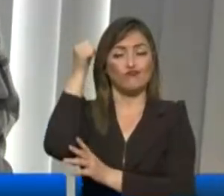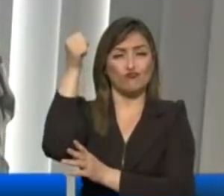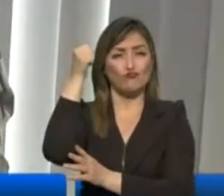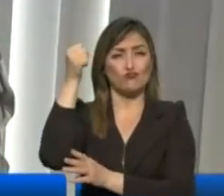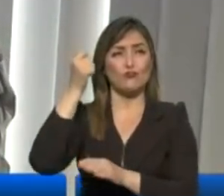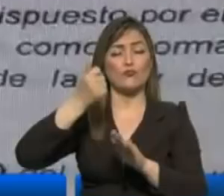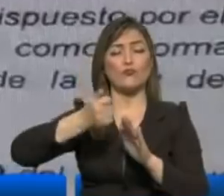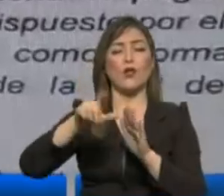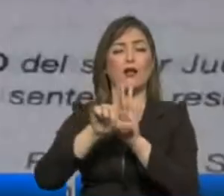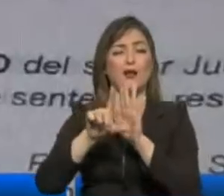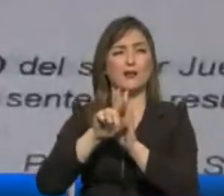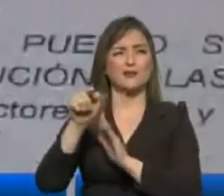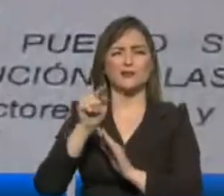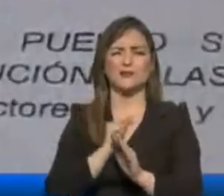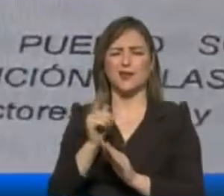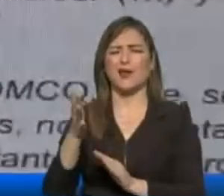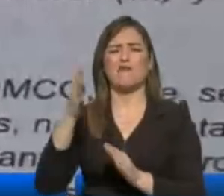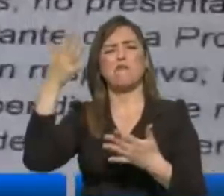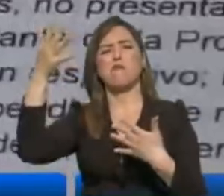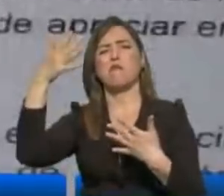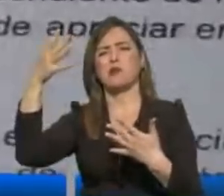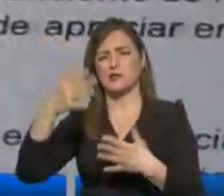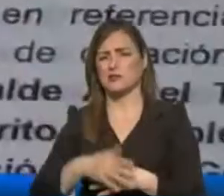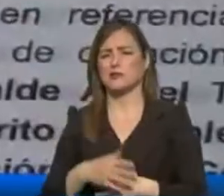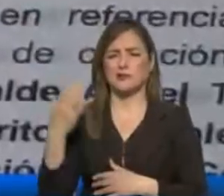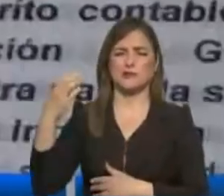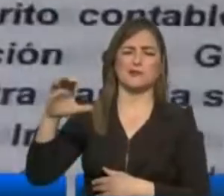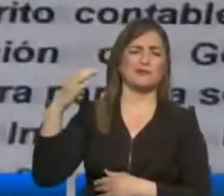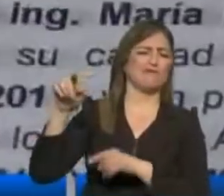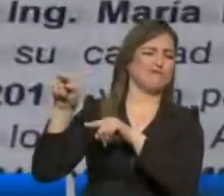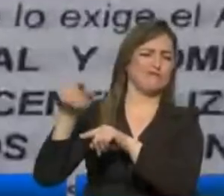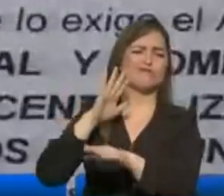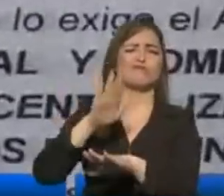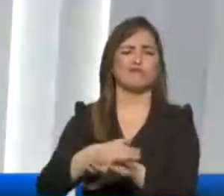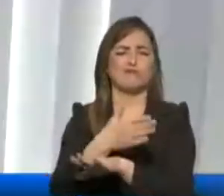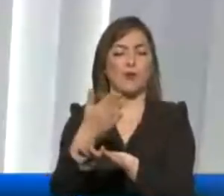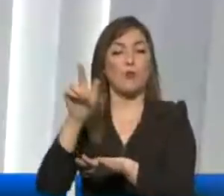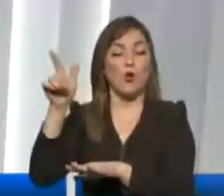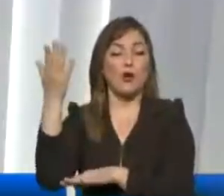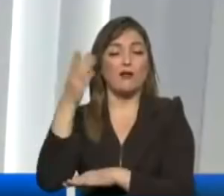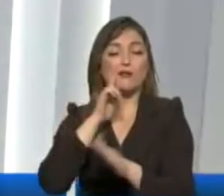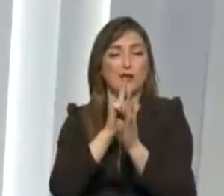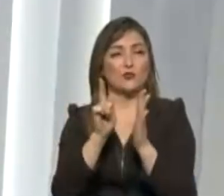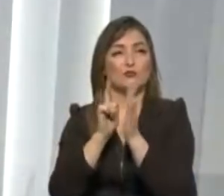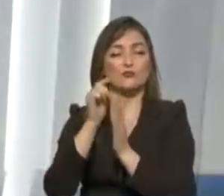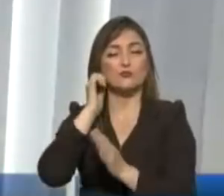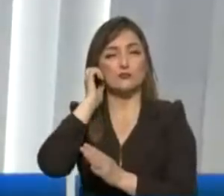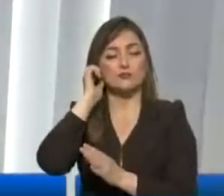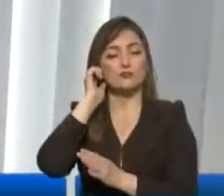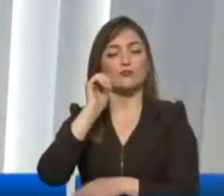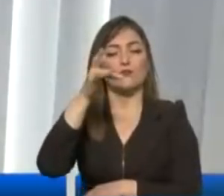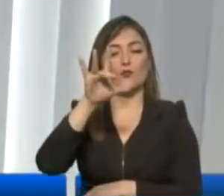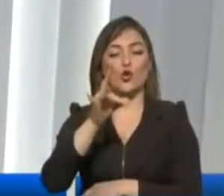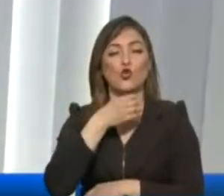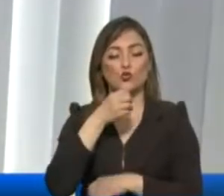aseguró que todo se trata de retaliaciones políticas, ya que el burgomaestre ha realizado varias denuncias. La denuncia, esto es el